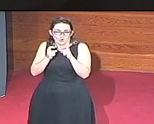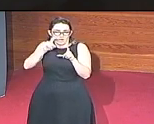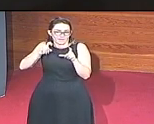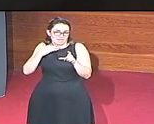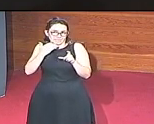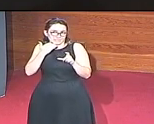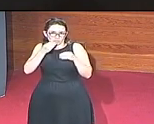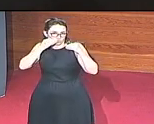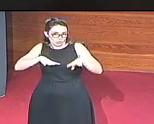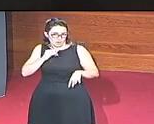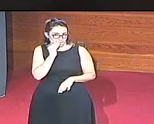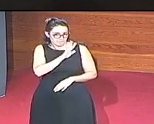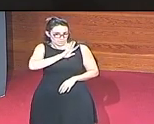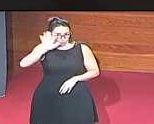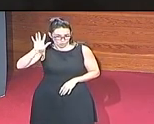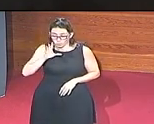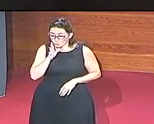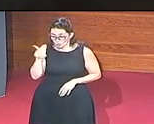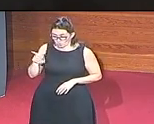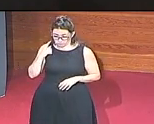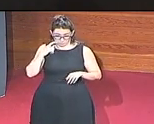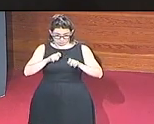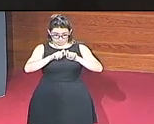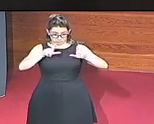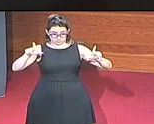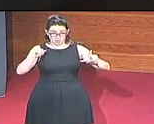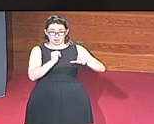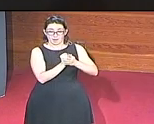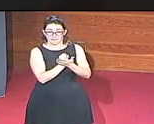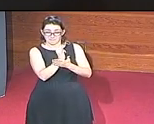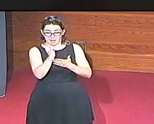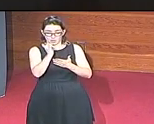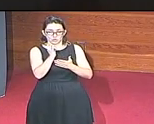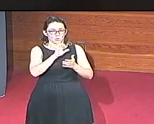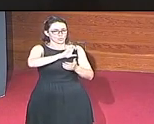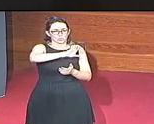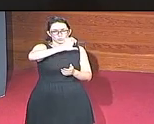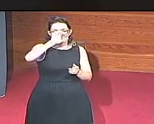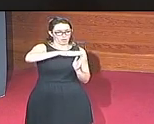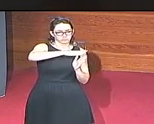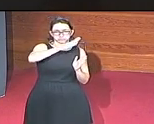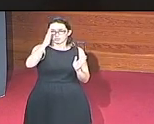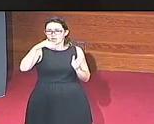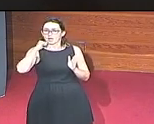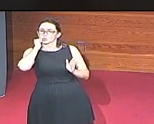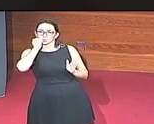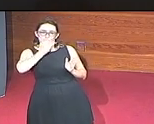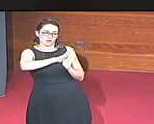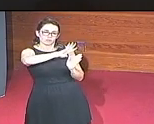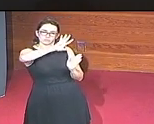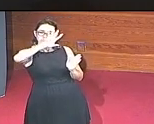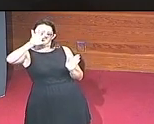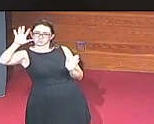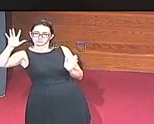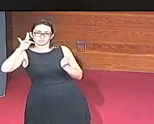porque sobre un plano que muestra toda europa hasta hasta de rusia se muestra la campaña de